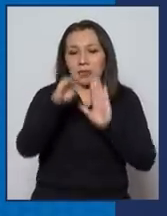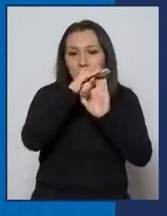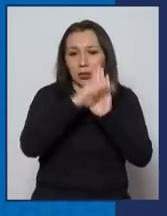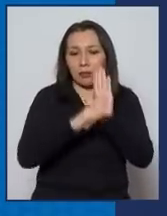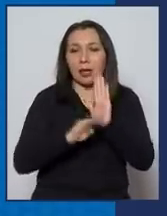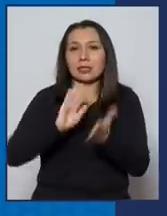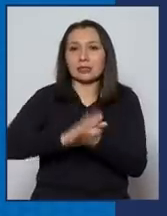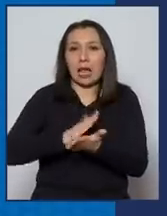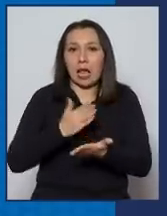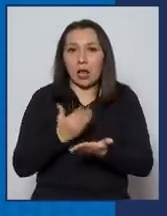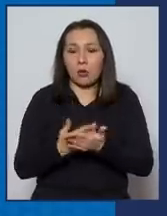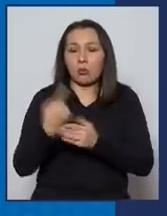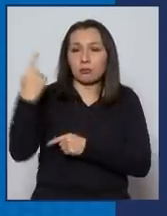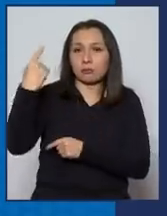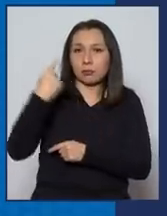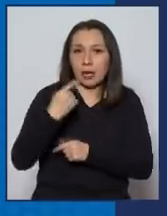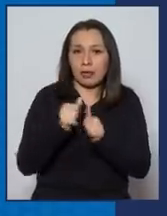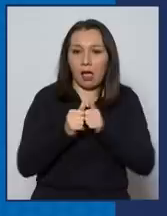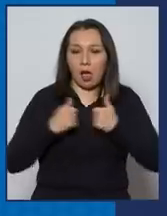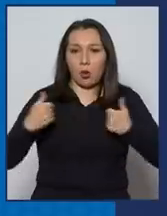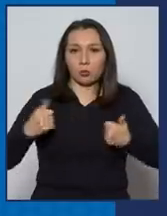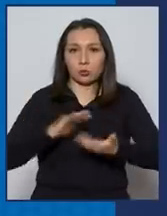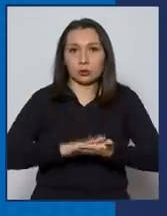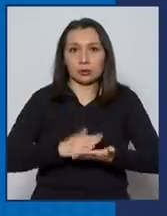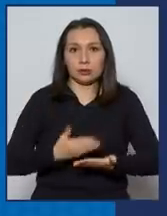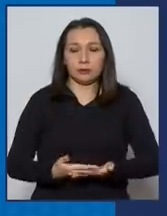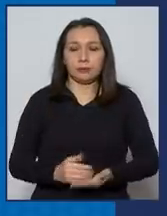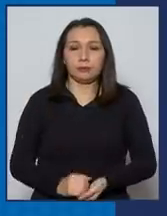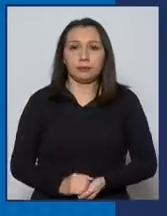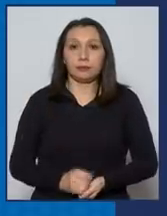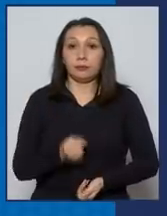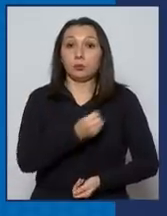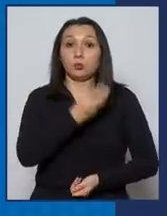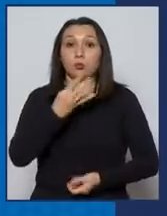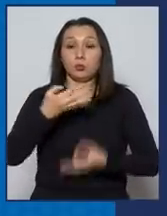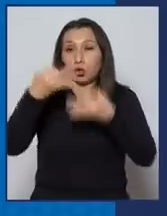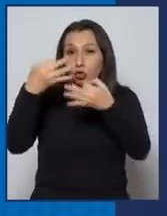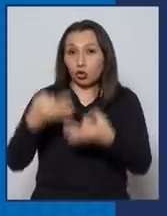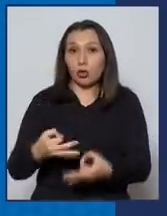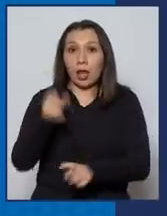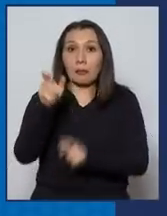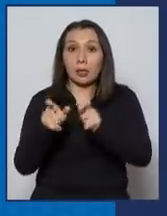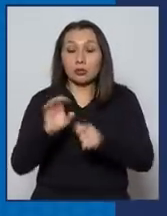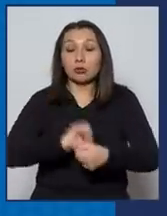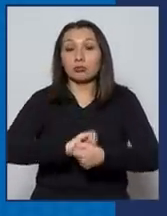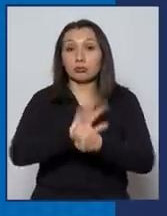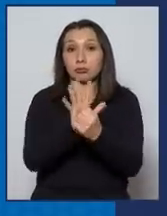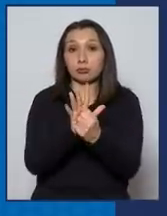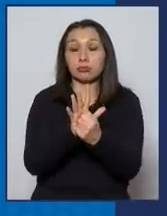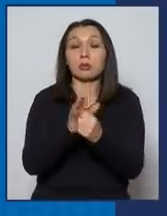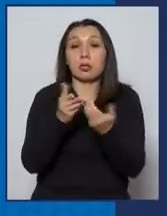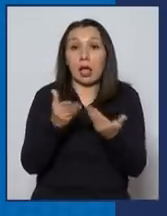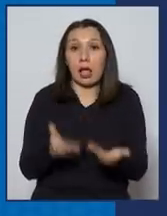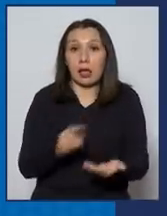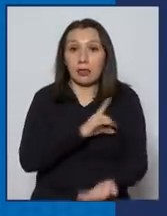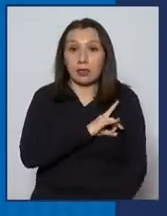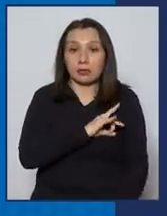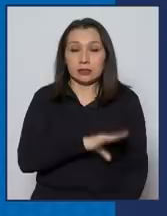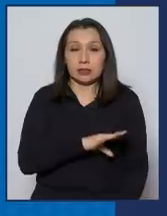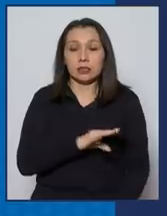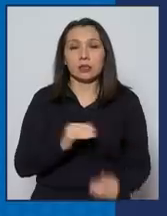medidas sanitarias y las indicaciones de la autoridad sanitaria. La cifra total de personas diagnosticadas de COVID-19 en el